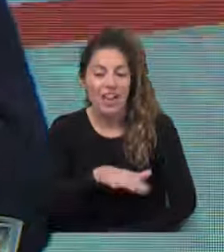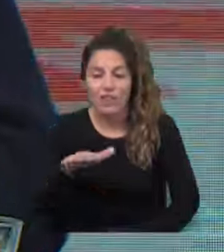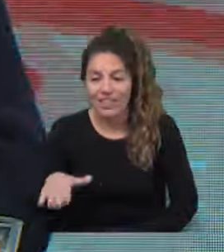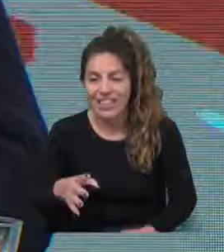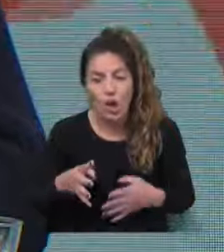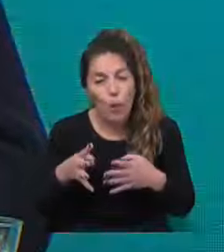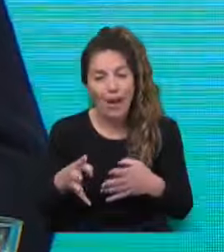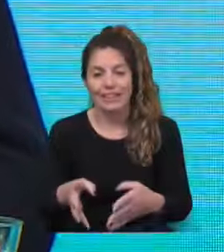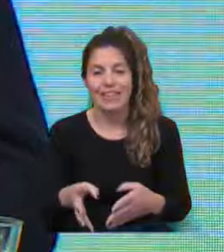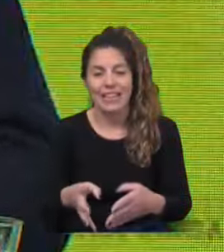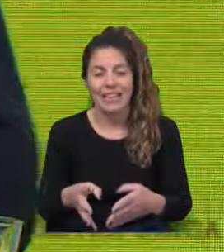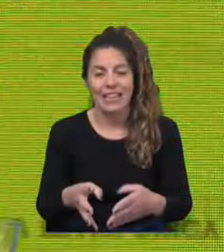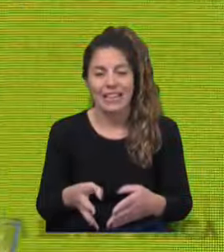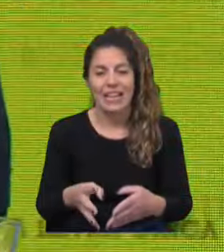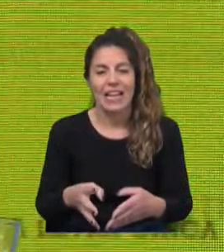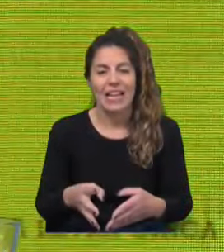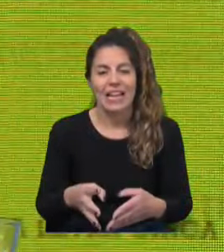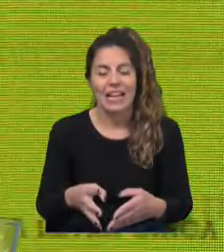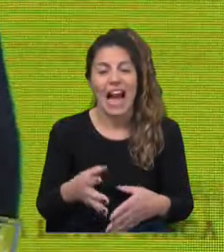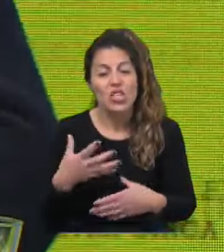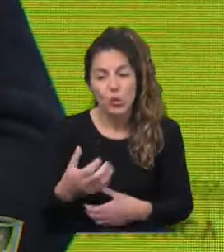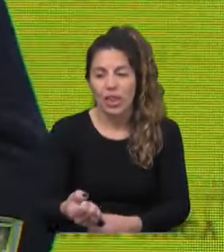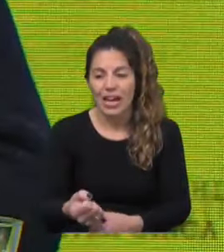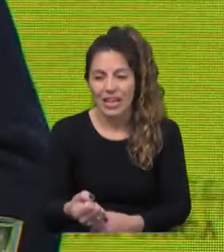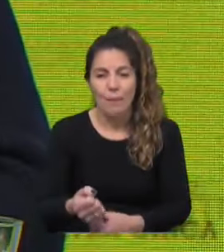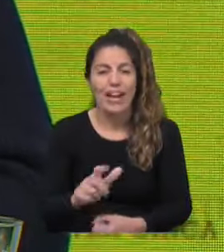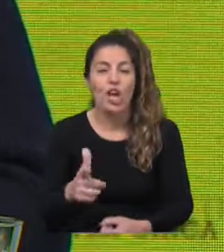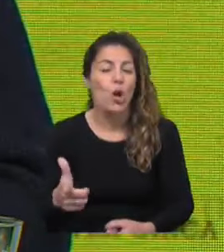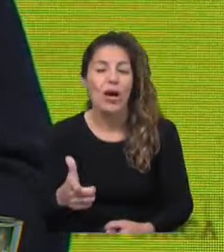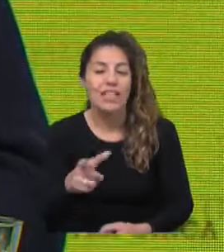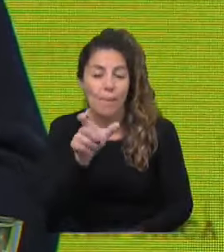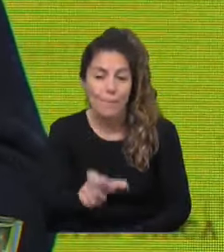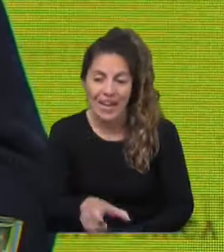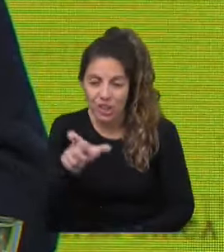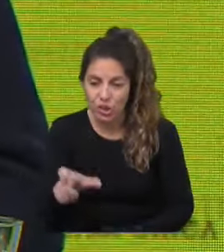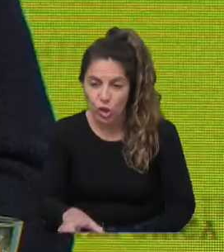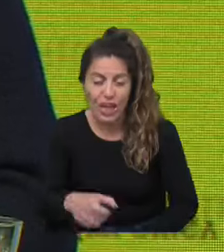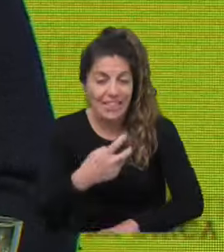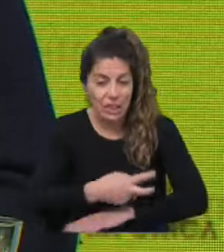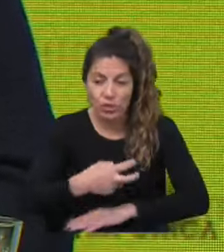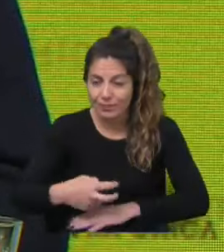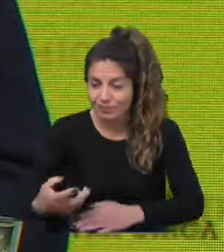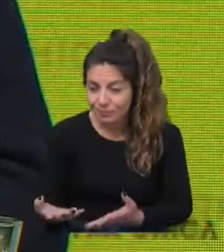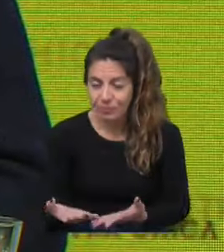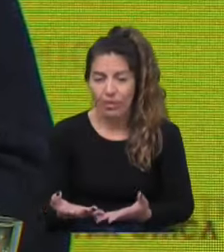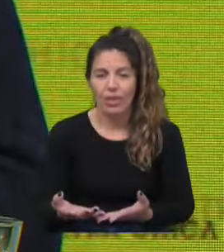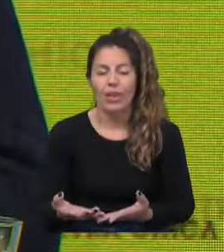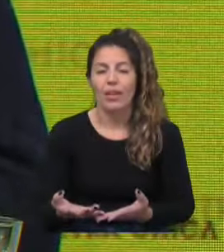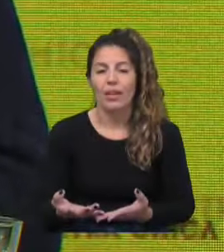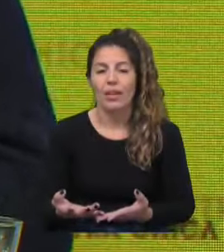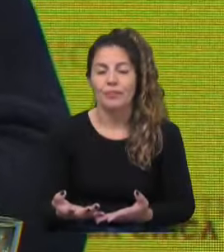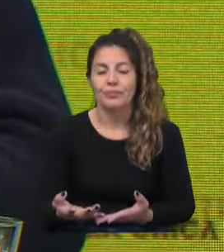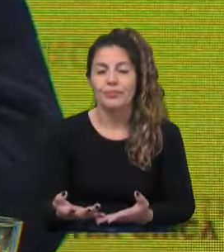combatir la presencia, ayudar para que no haya tantas personas en situación vulnerable, en situación de